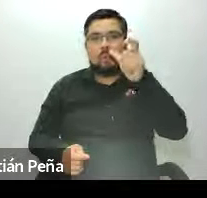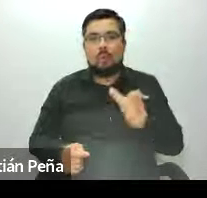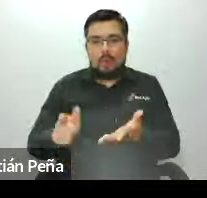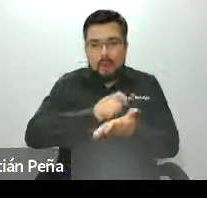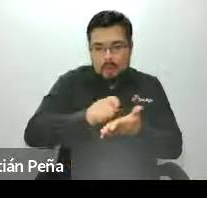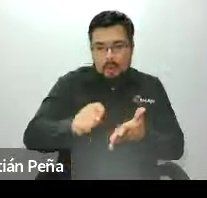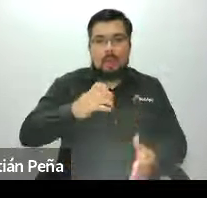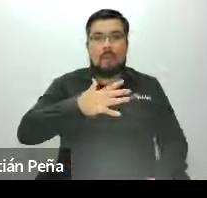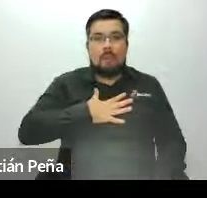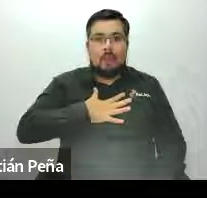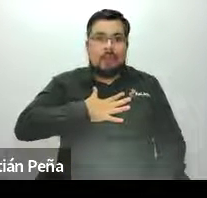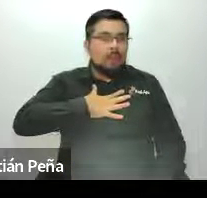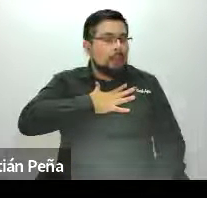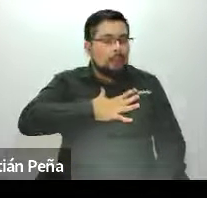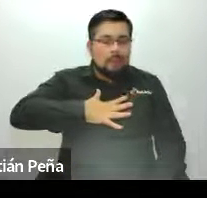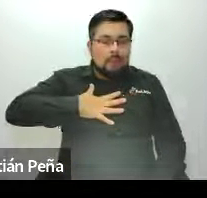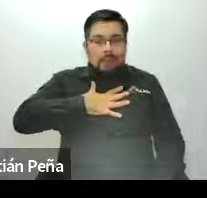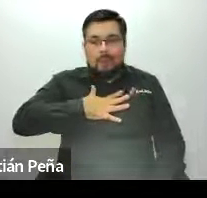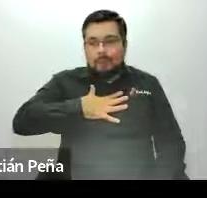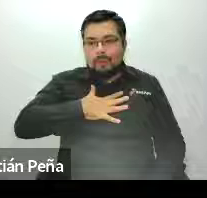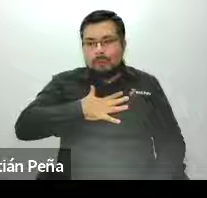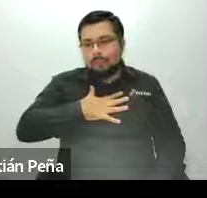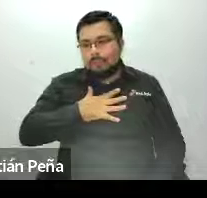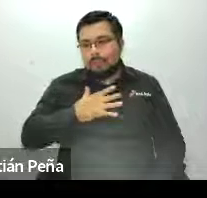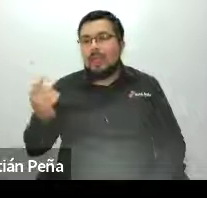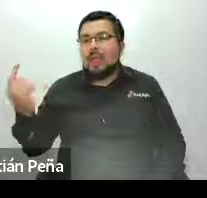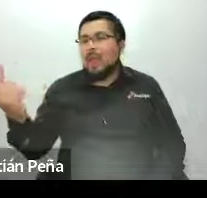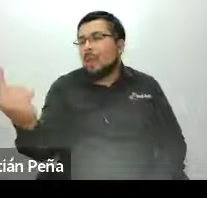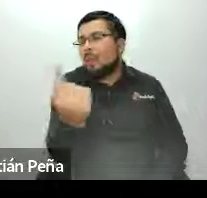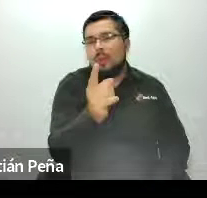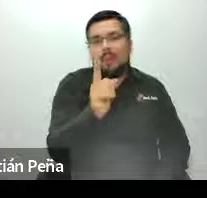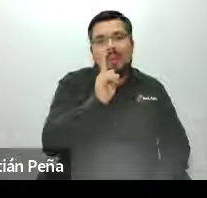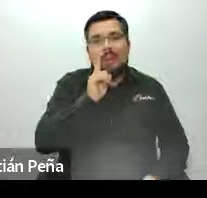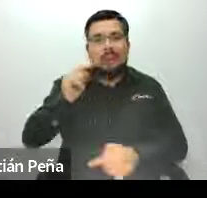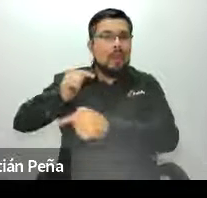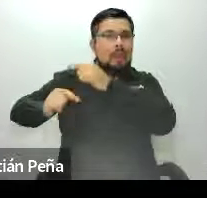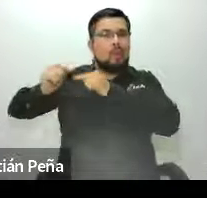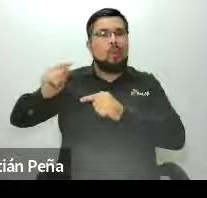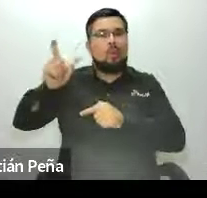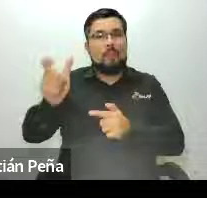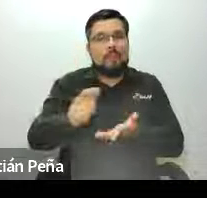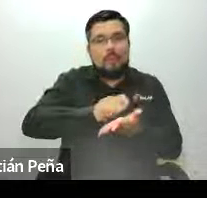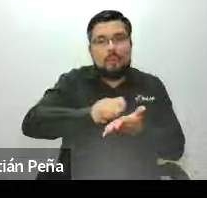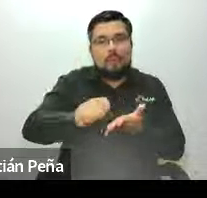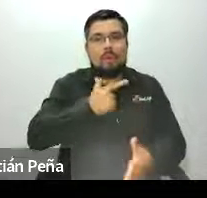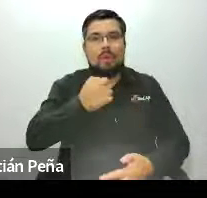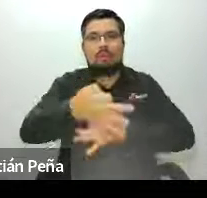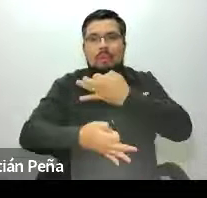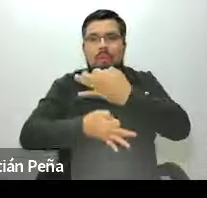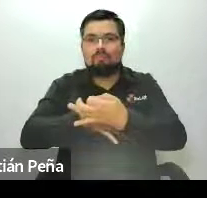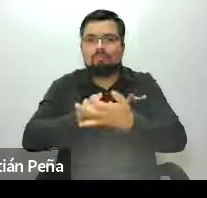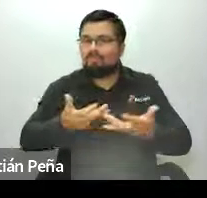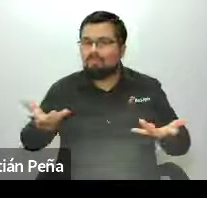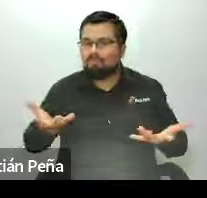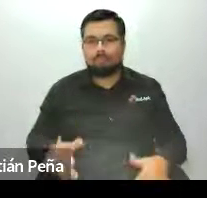había cautivado, digamos, gracias a mí. Cada uno tiene sus historias ahí con los escritores. Pero lo que les quiero señalar es que el